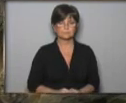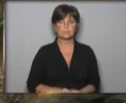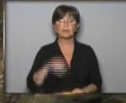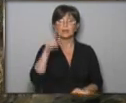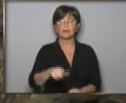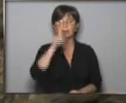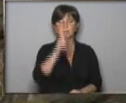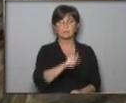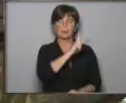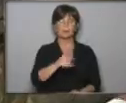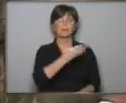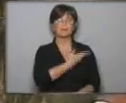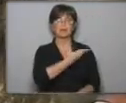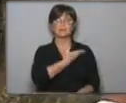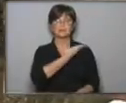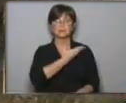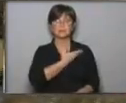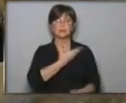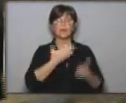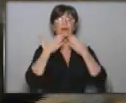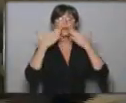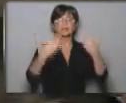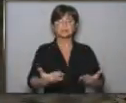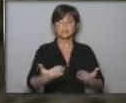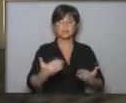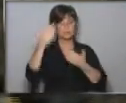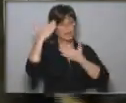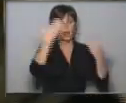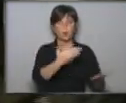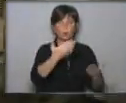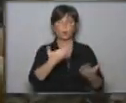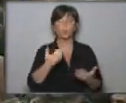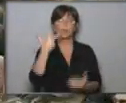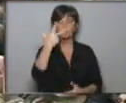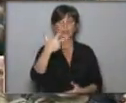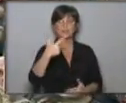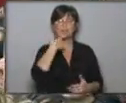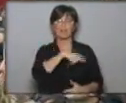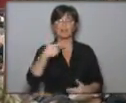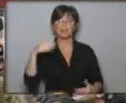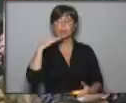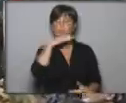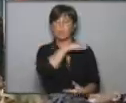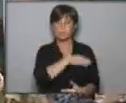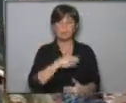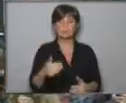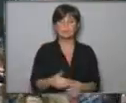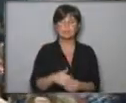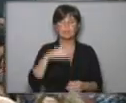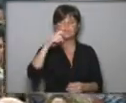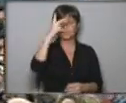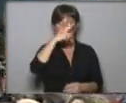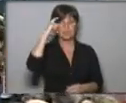El Papa Francisco está agradeciendo el saludo introductorio en tres idiomas que le refirió Monseñor